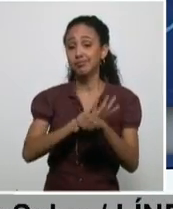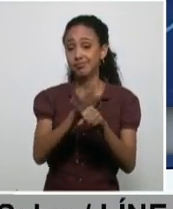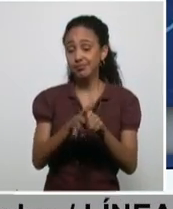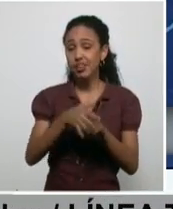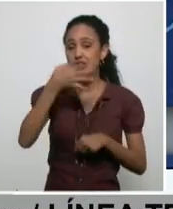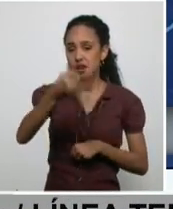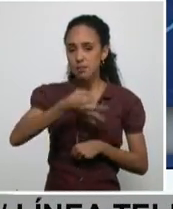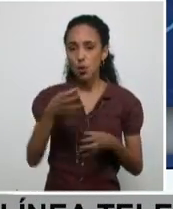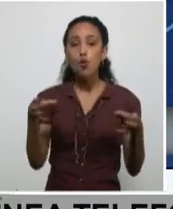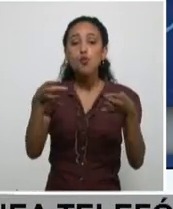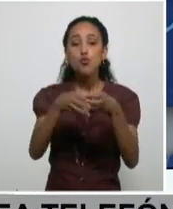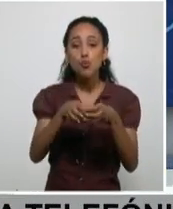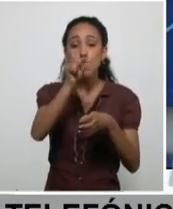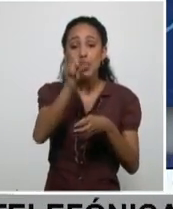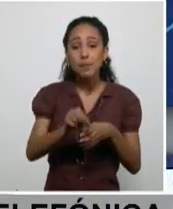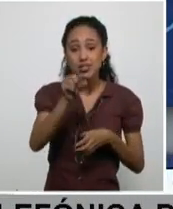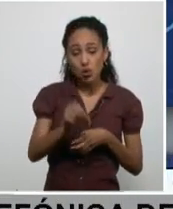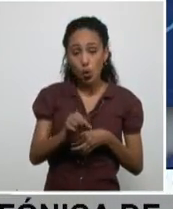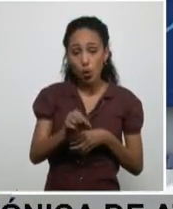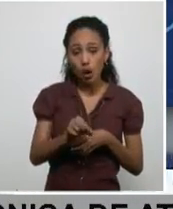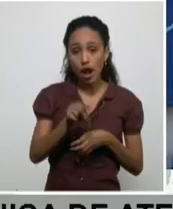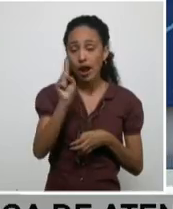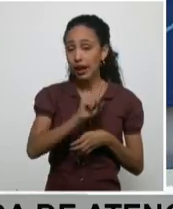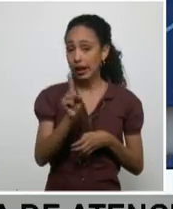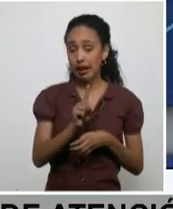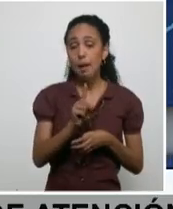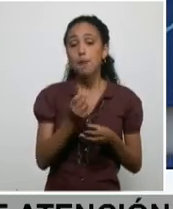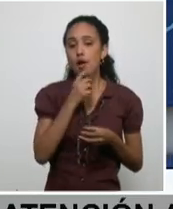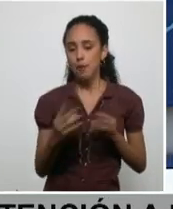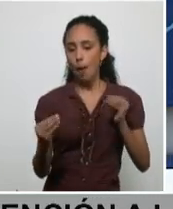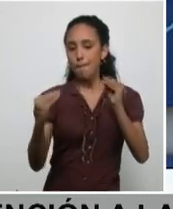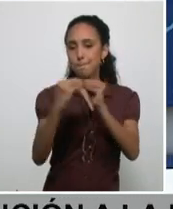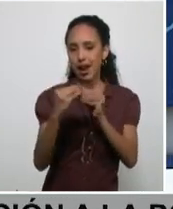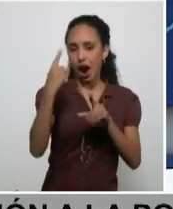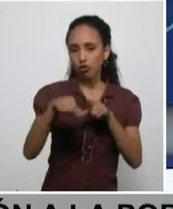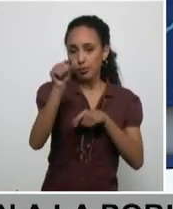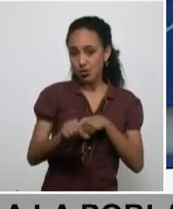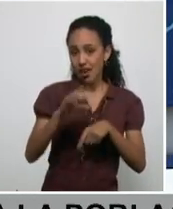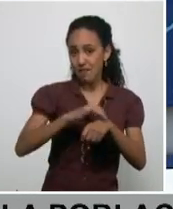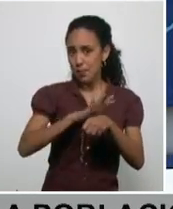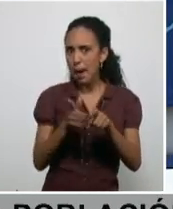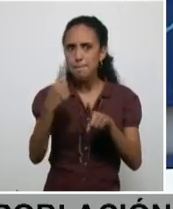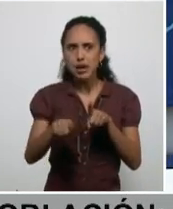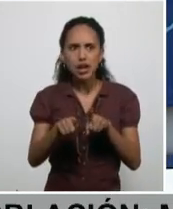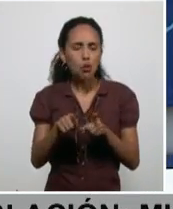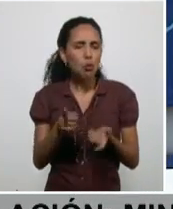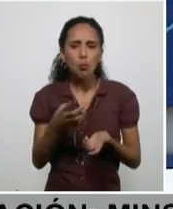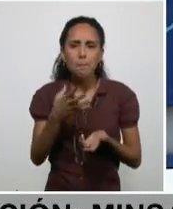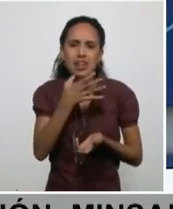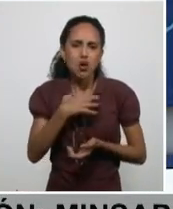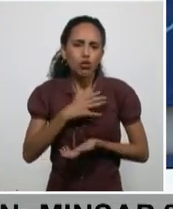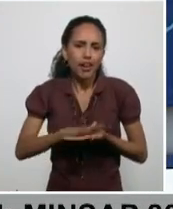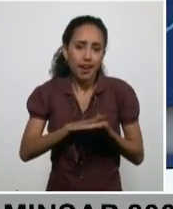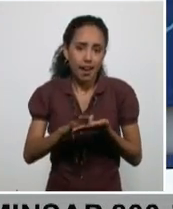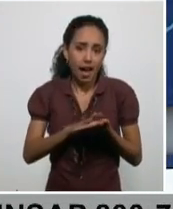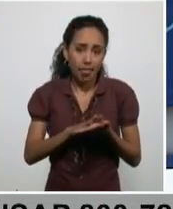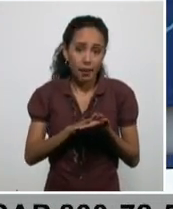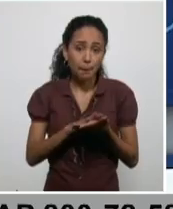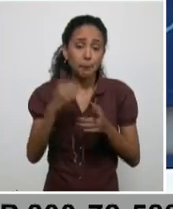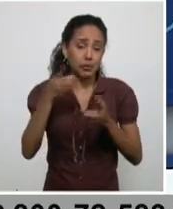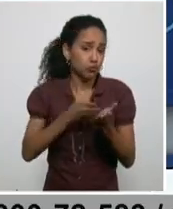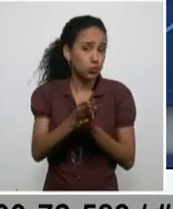personas que portan la enfermedad y no tienen síntomas clínicos de la enfermedad, siguen transmitiéndolo a otras